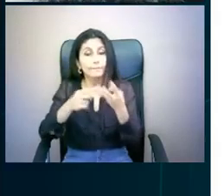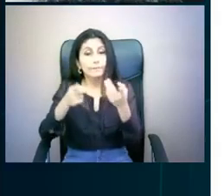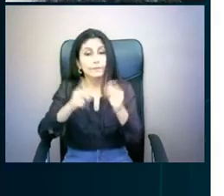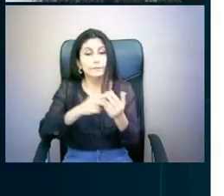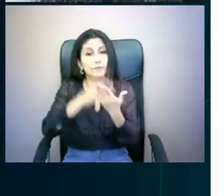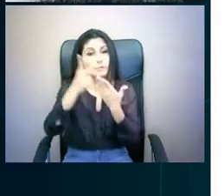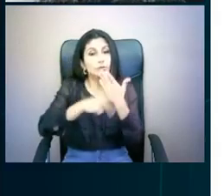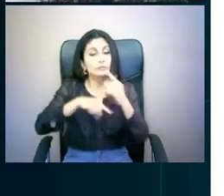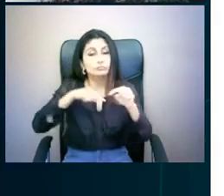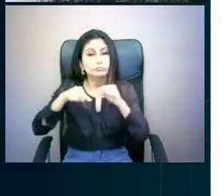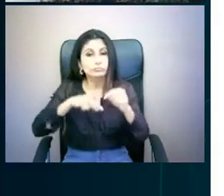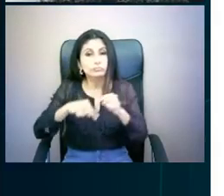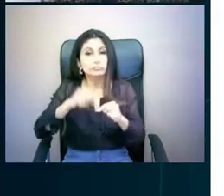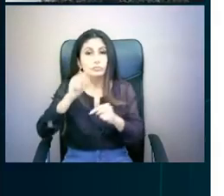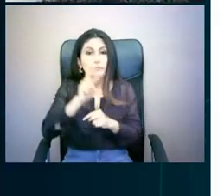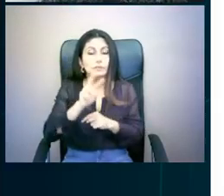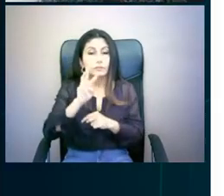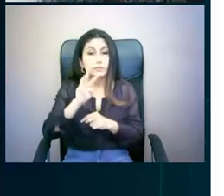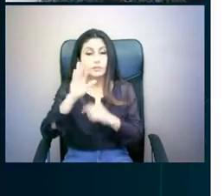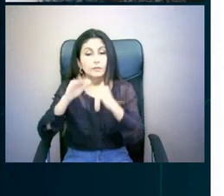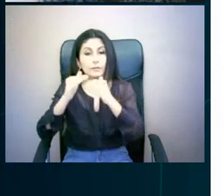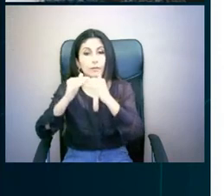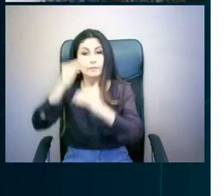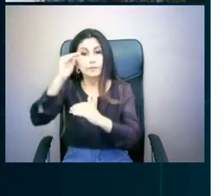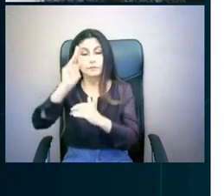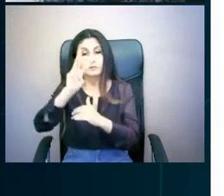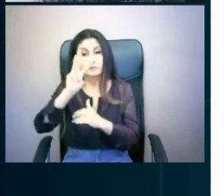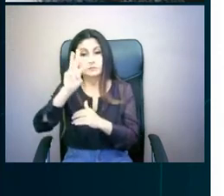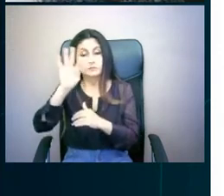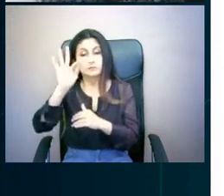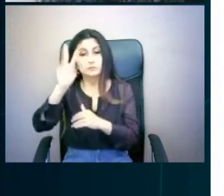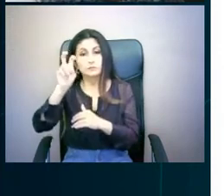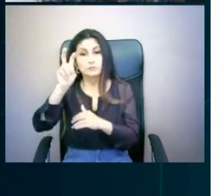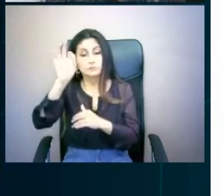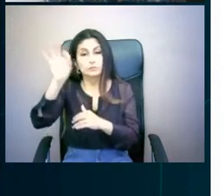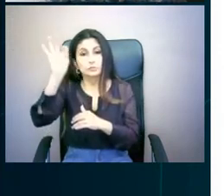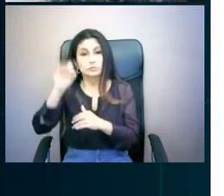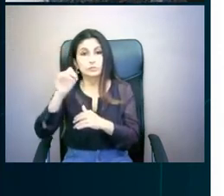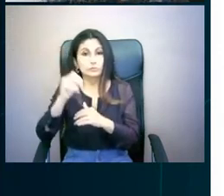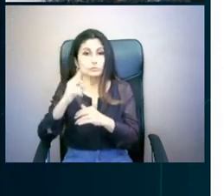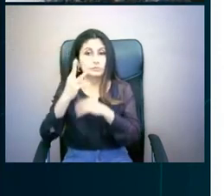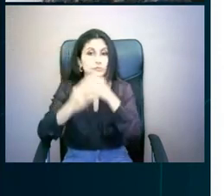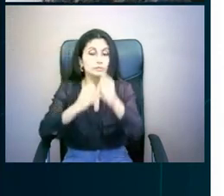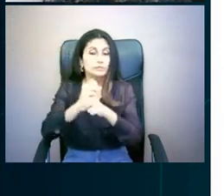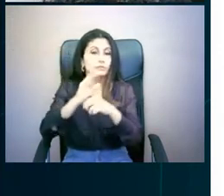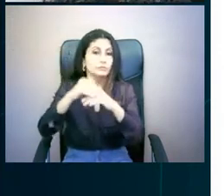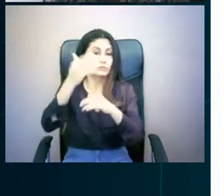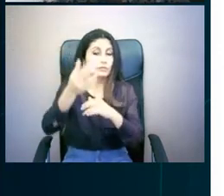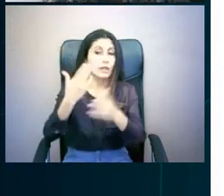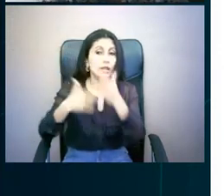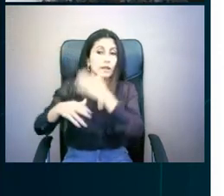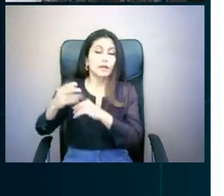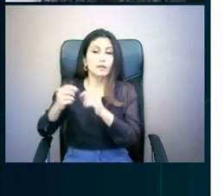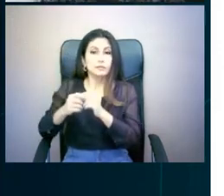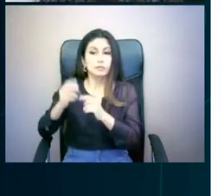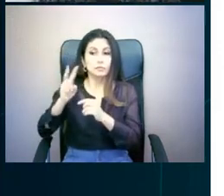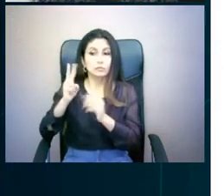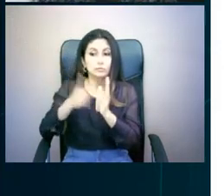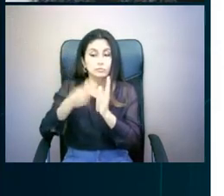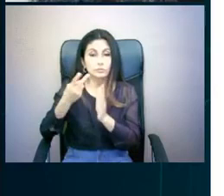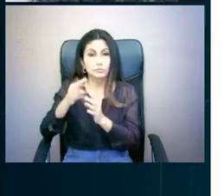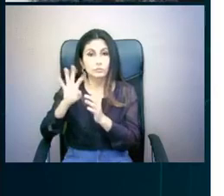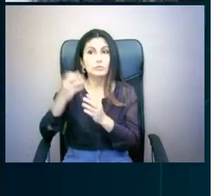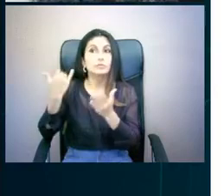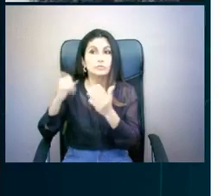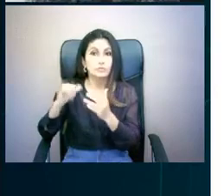gestionados van a pasar de un 23 a un 37% en los próximos 3 años. Recordándoles entonces que estos son datos del 2019, o sea que ya hemos pasado pues